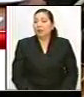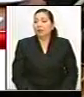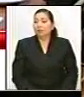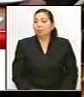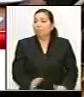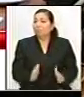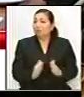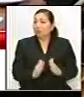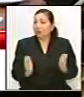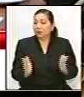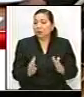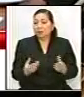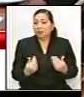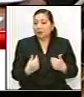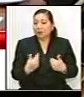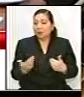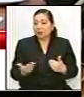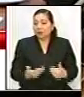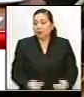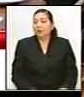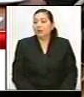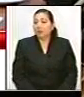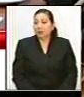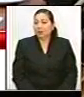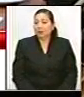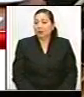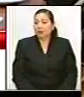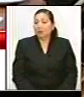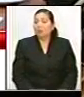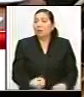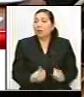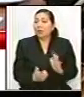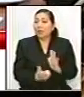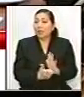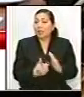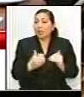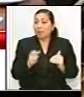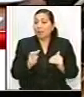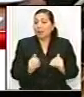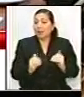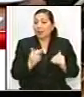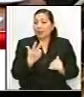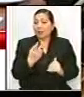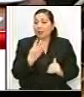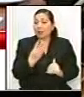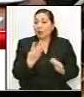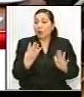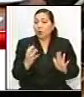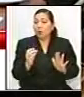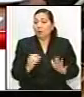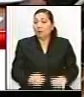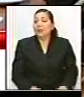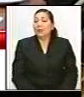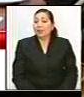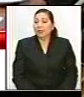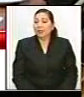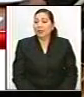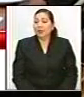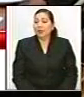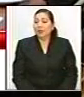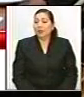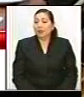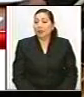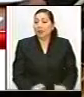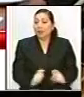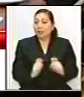sus casitas precarias, no tienen dónde, lo velen ahí, porque la ley de adulto mayor, la 3490, como ustedes saben, dice que